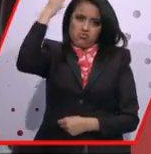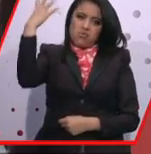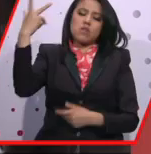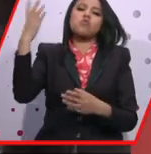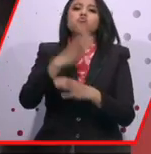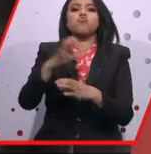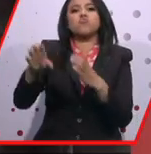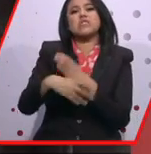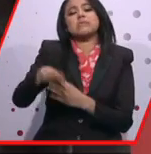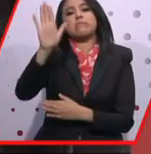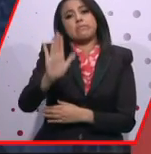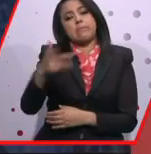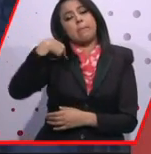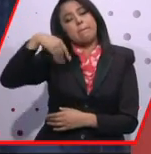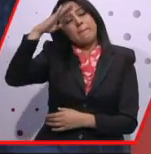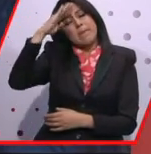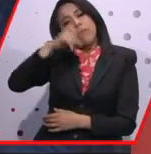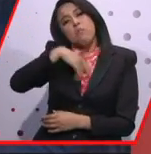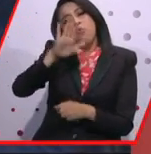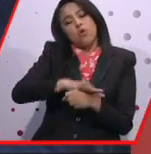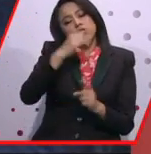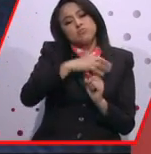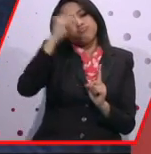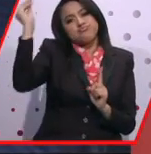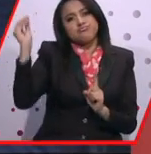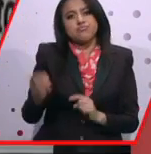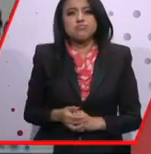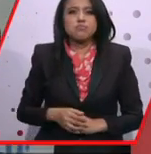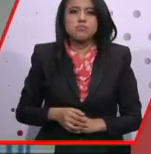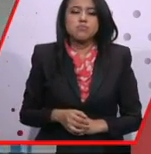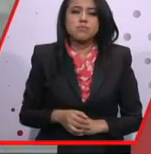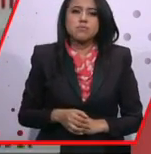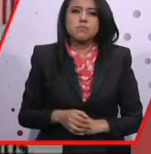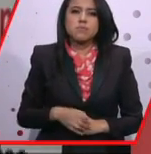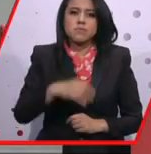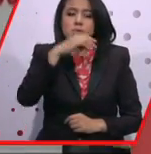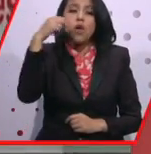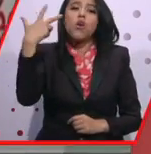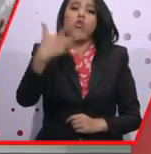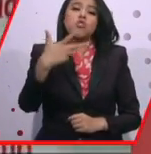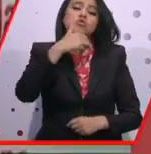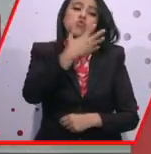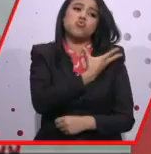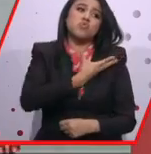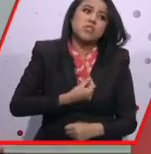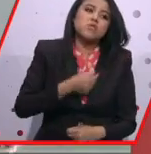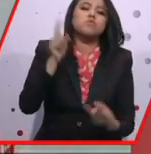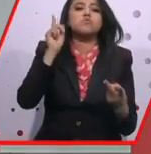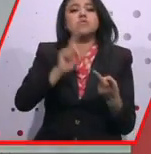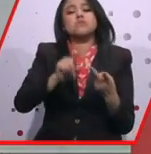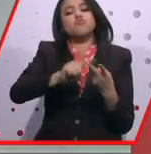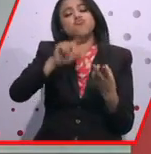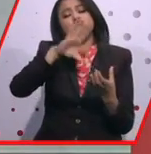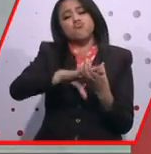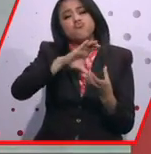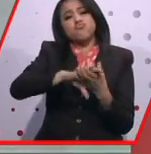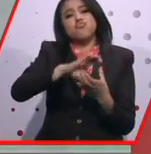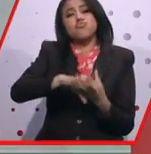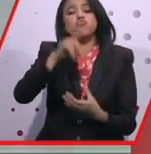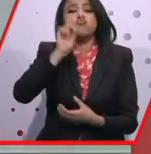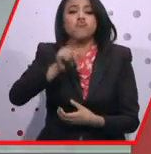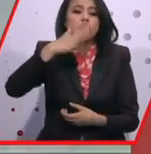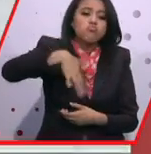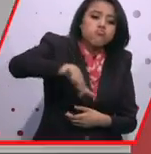que piensan que esa fue la causa de su desaparición. Desde ese día, sus 8 hijos y su esposa denunciaron y comenzaron